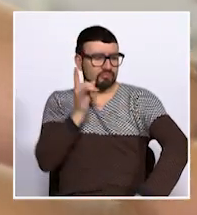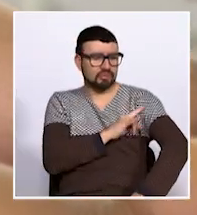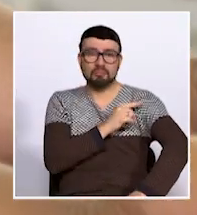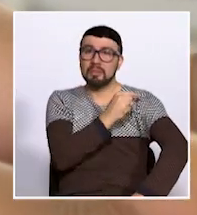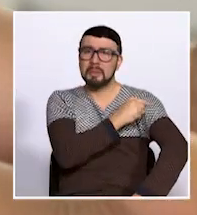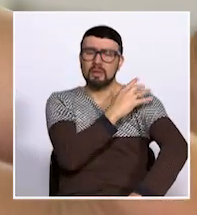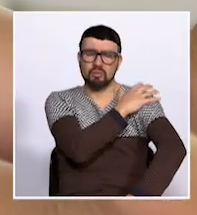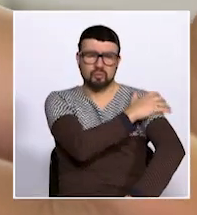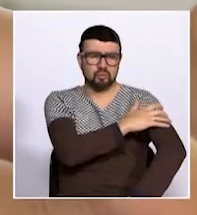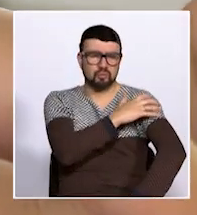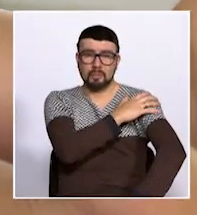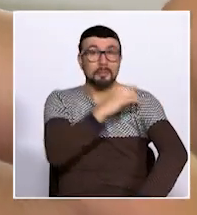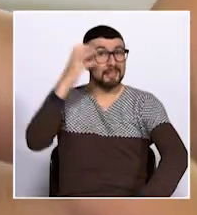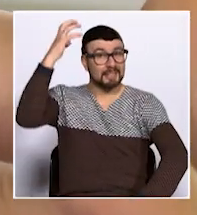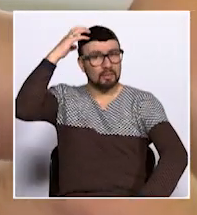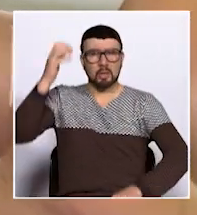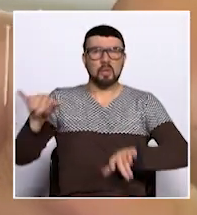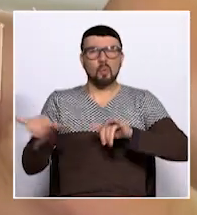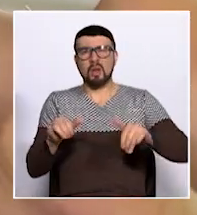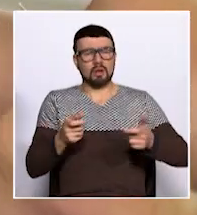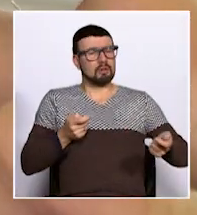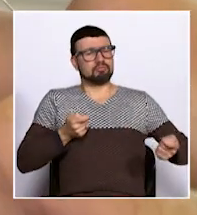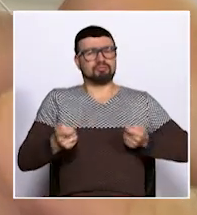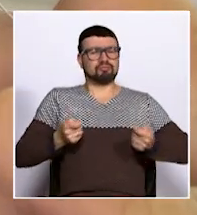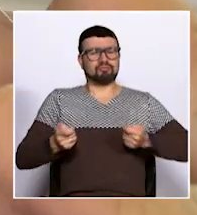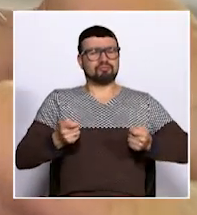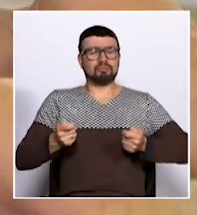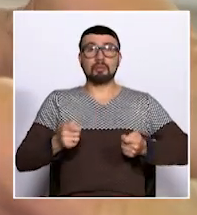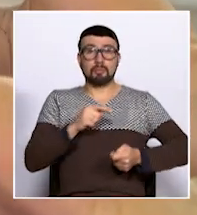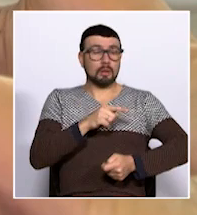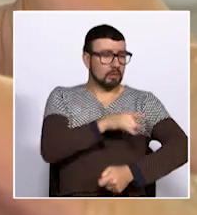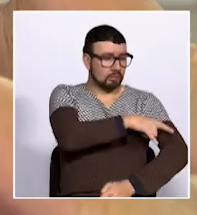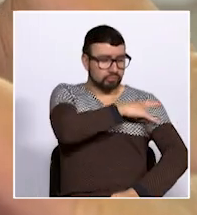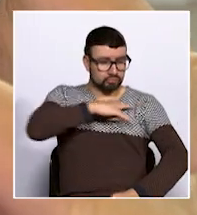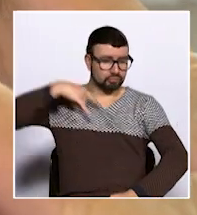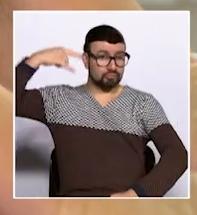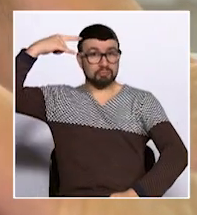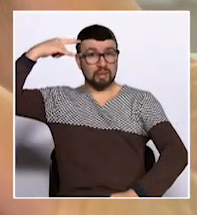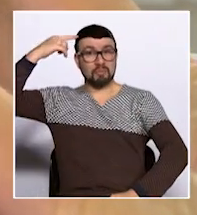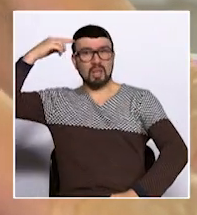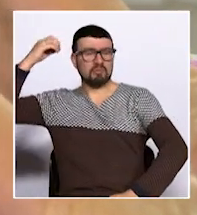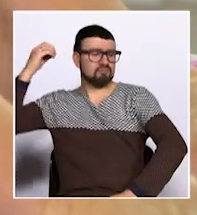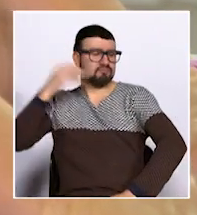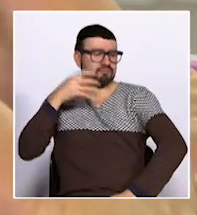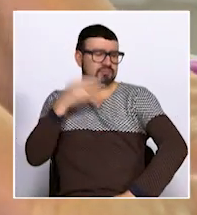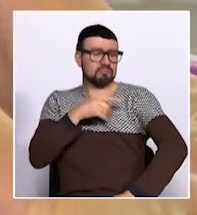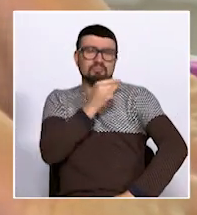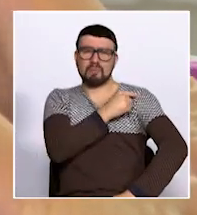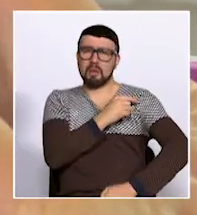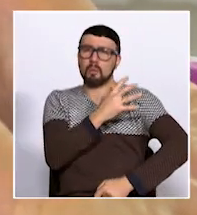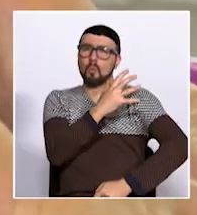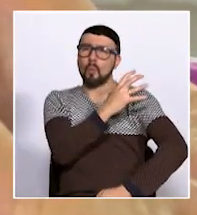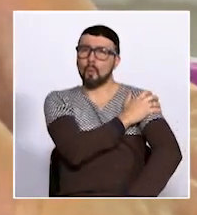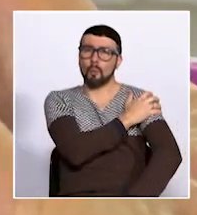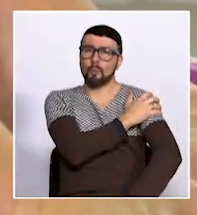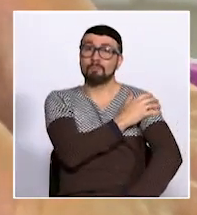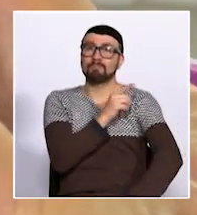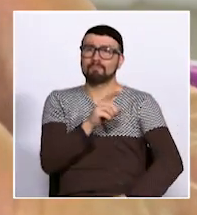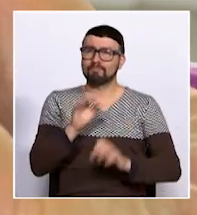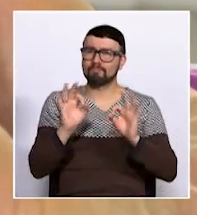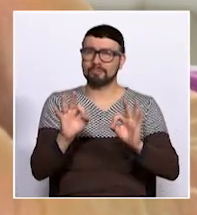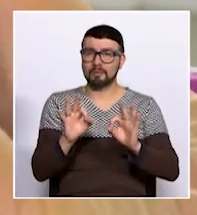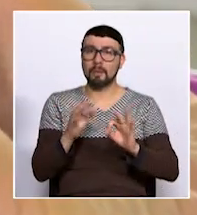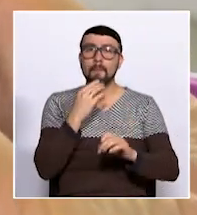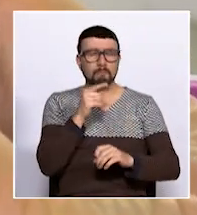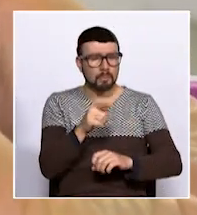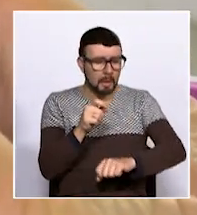es la torre de control, y si yo le mando buena información, él me manda buenos antiinflamatorios. Estos punticos ya